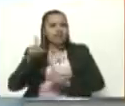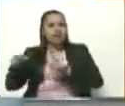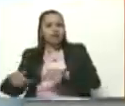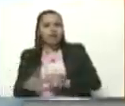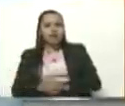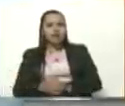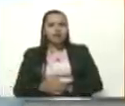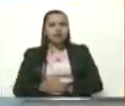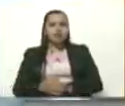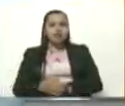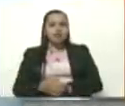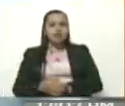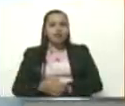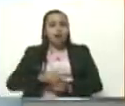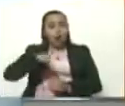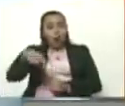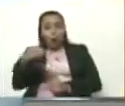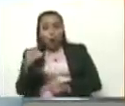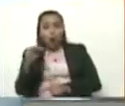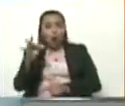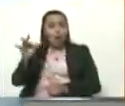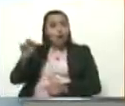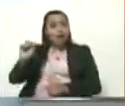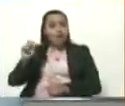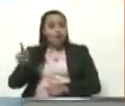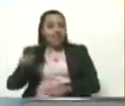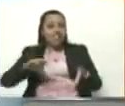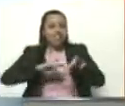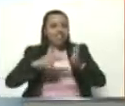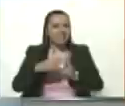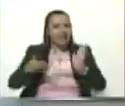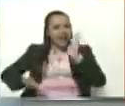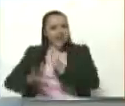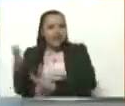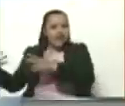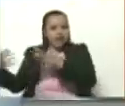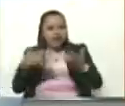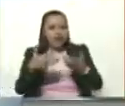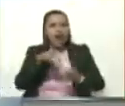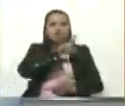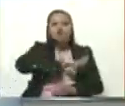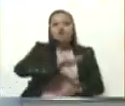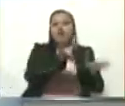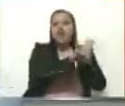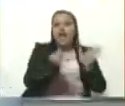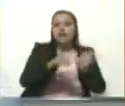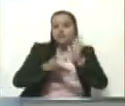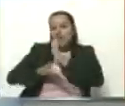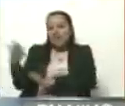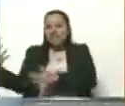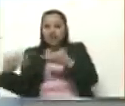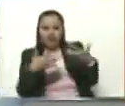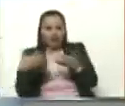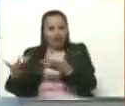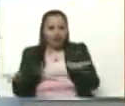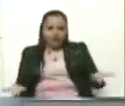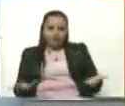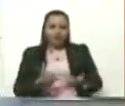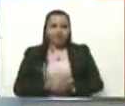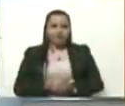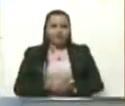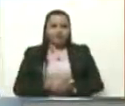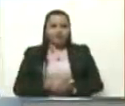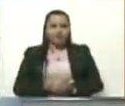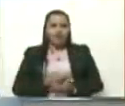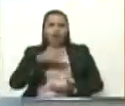ir a la guerra imagínense el uso de la ley para ir a la guerra se puede